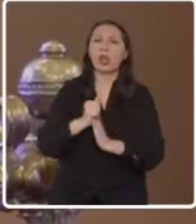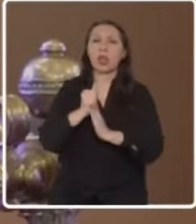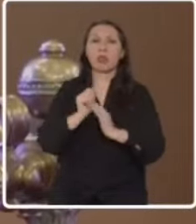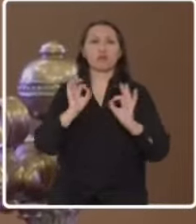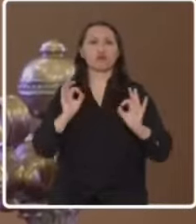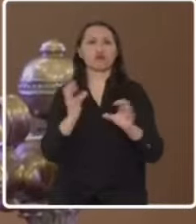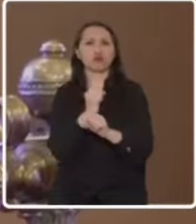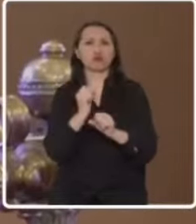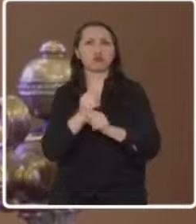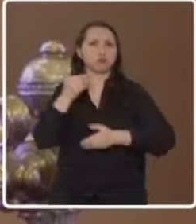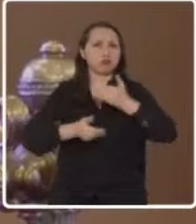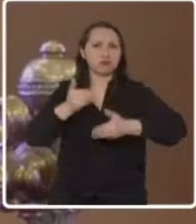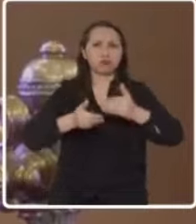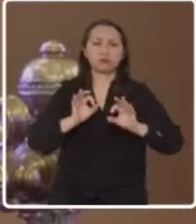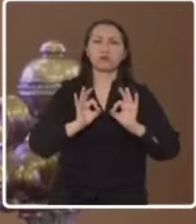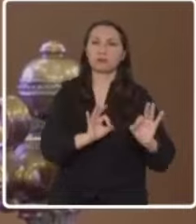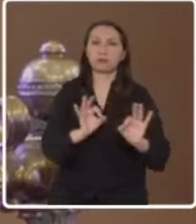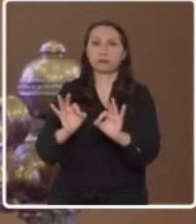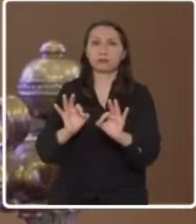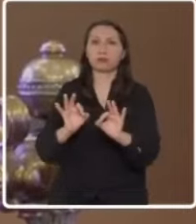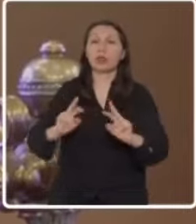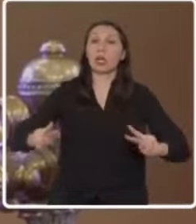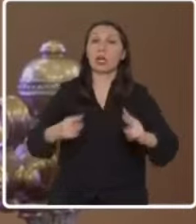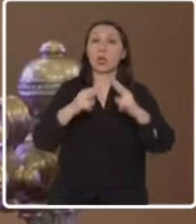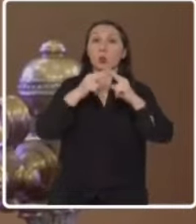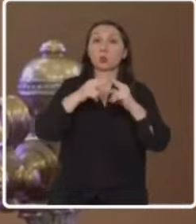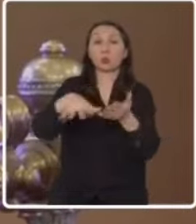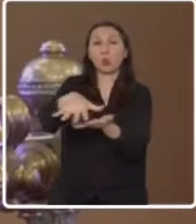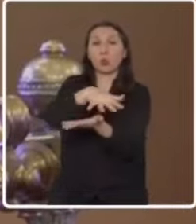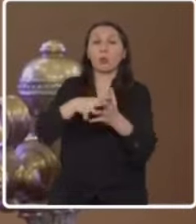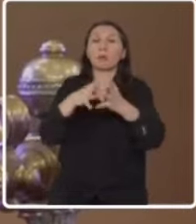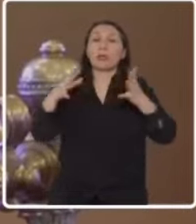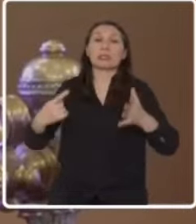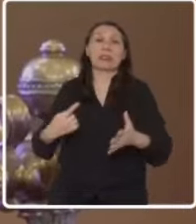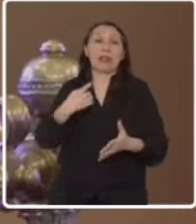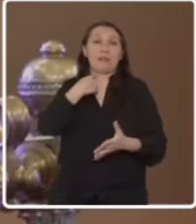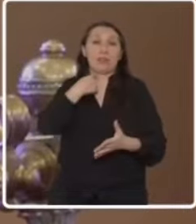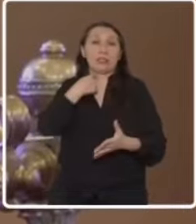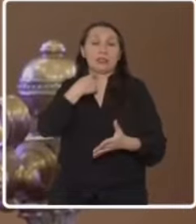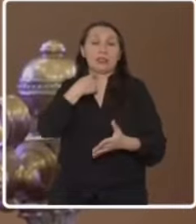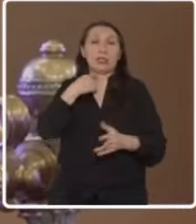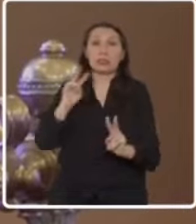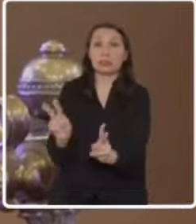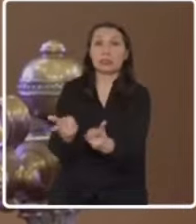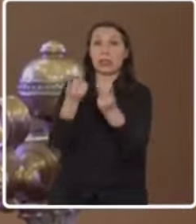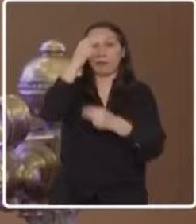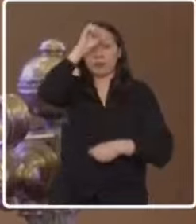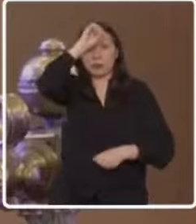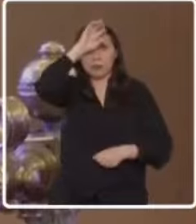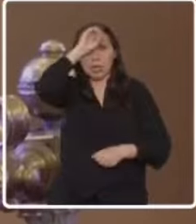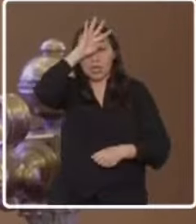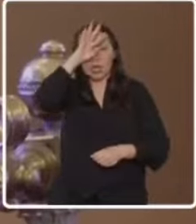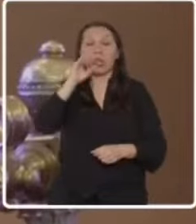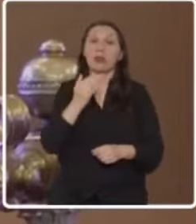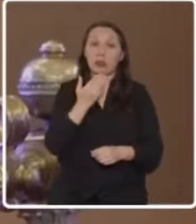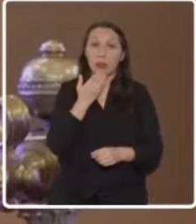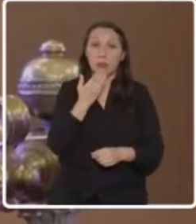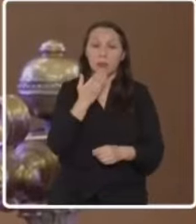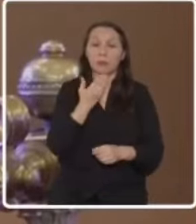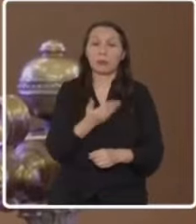con eficiencia y eficacia la reconstrucción de la zona más afectada, el rescate de los mineros